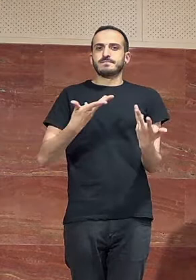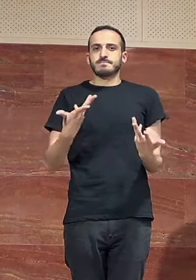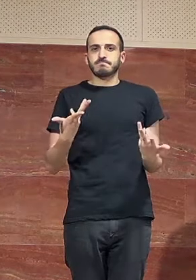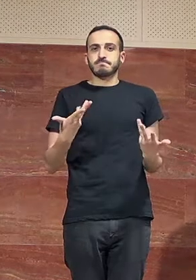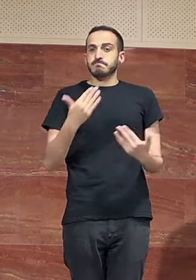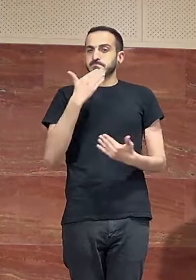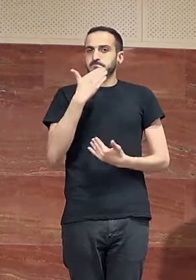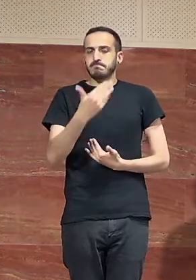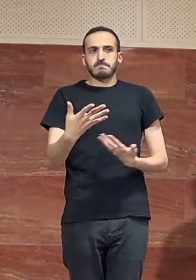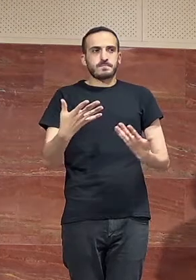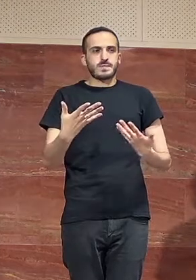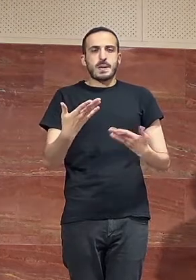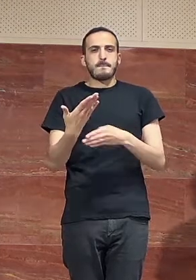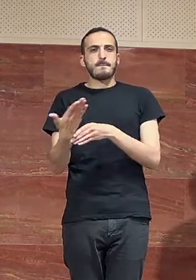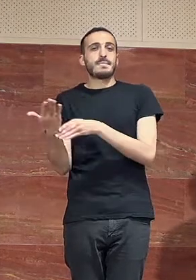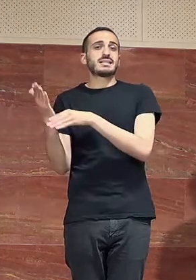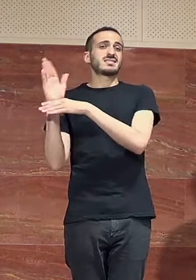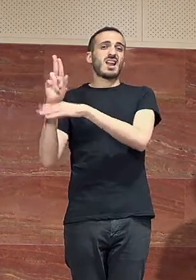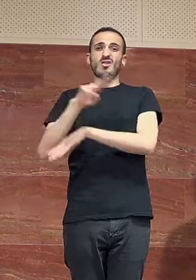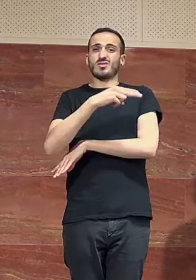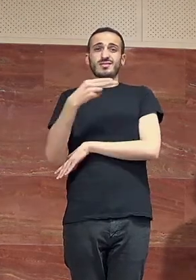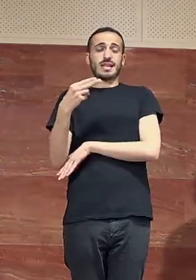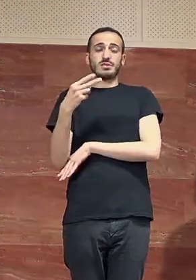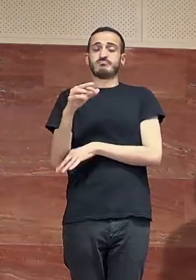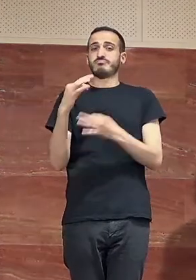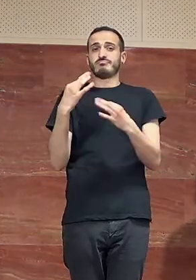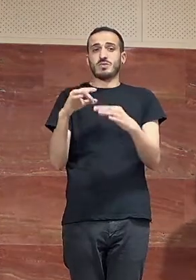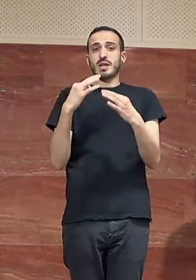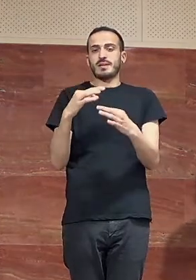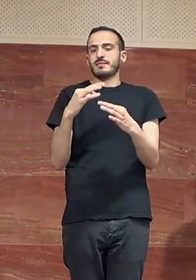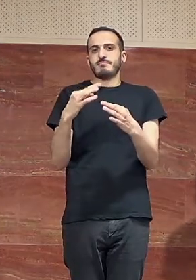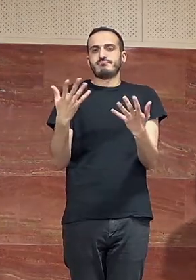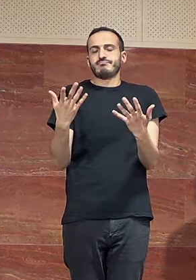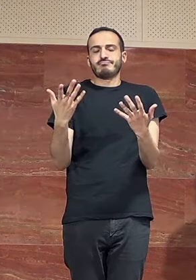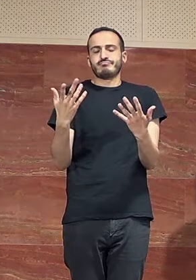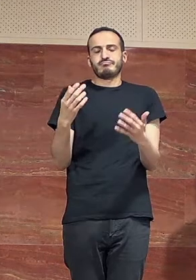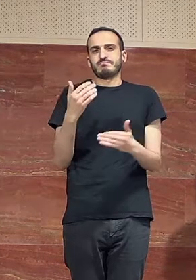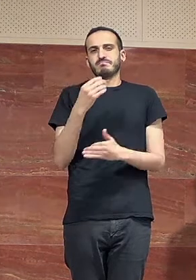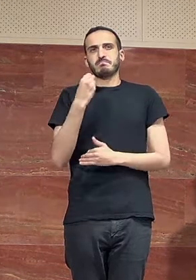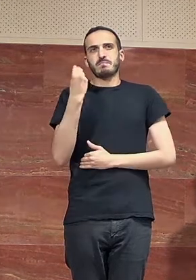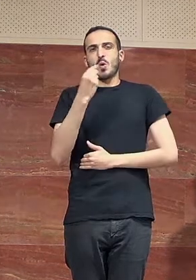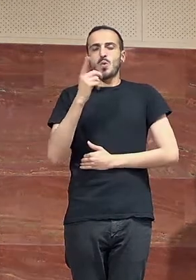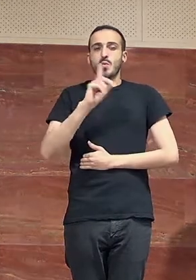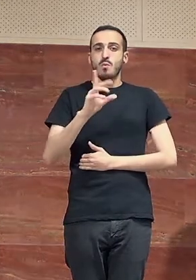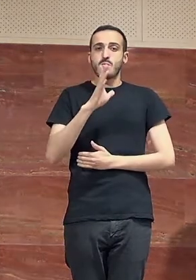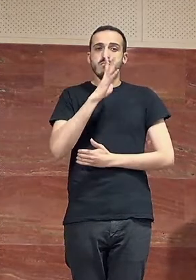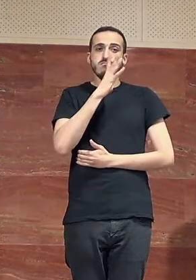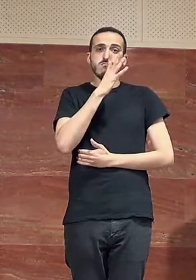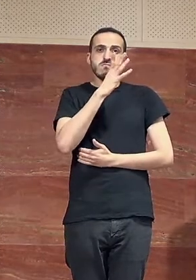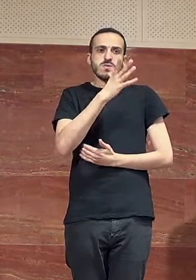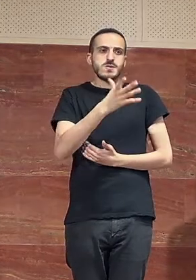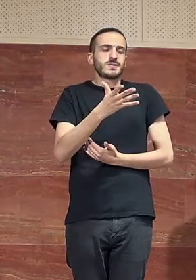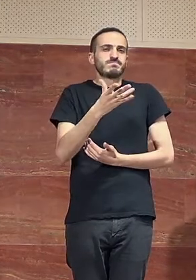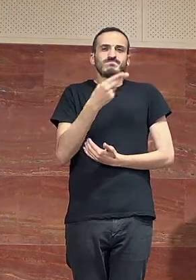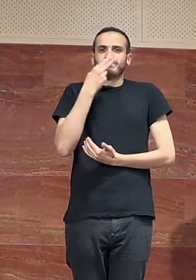el presentar solamente el resultado de una nueva forma de convivencia quizá sea, bueno, pues